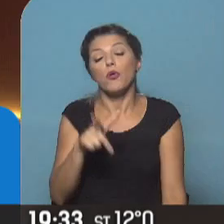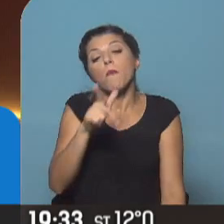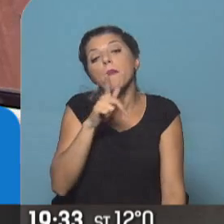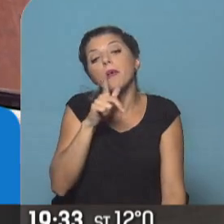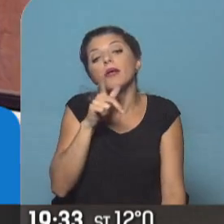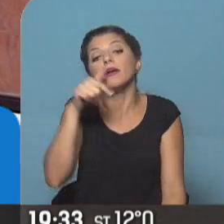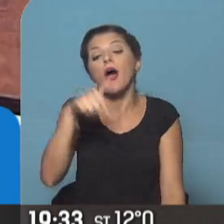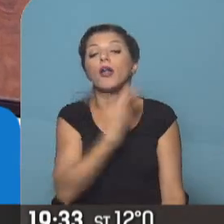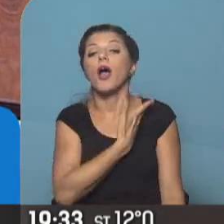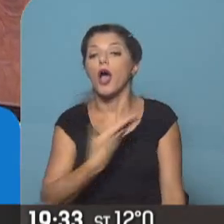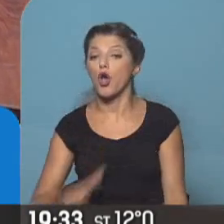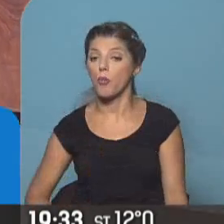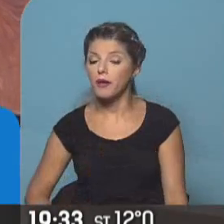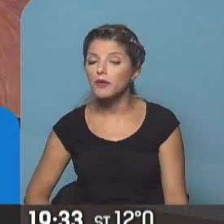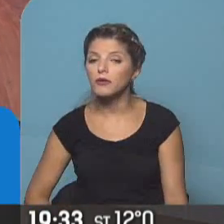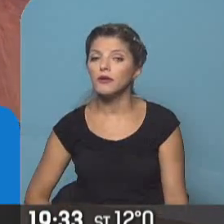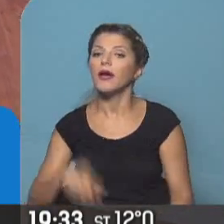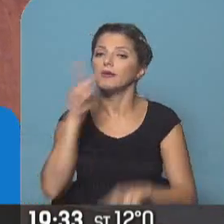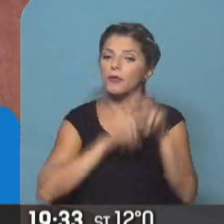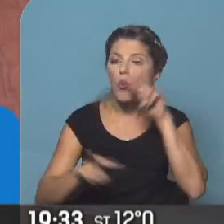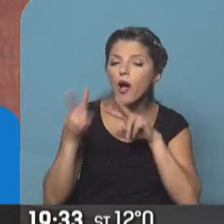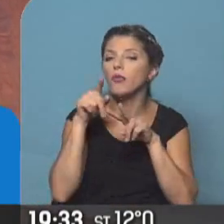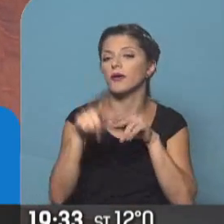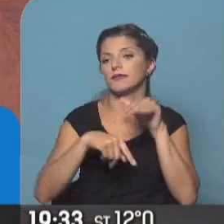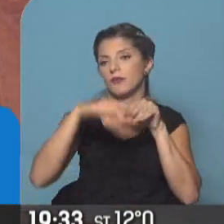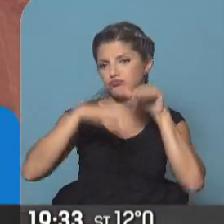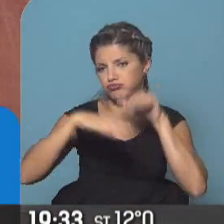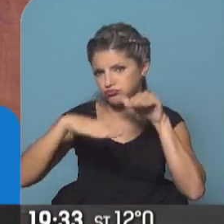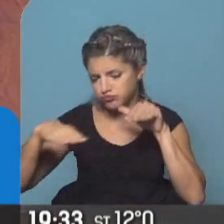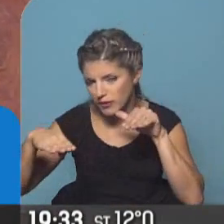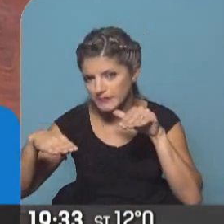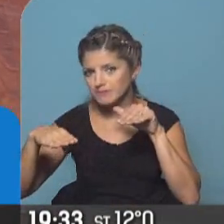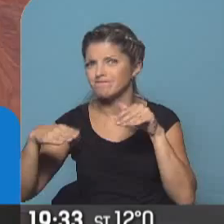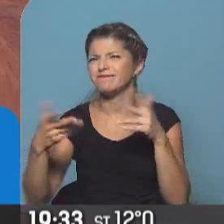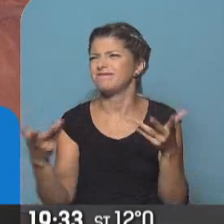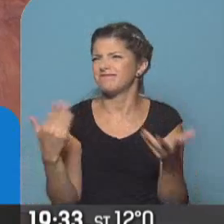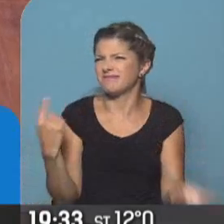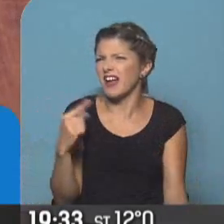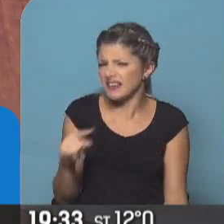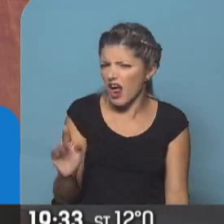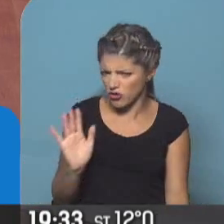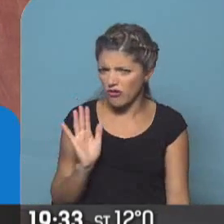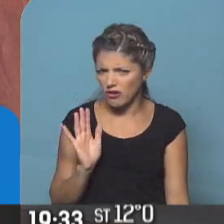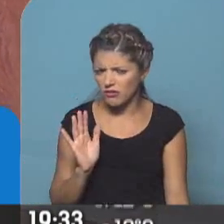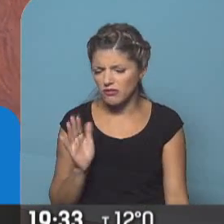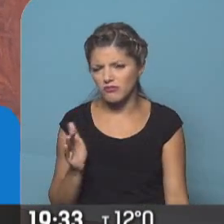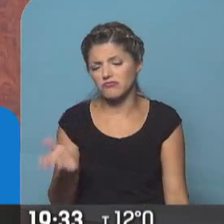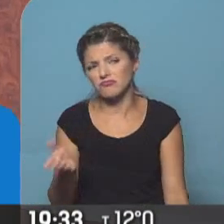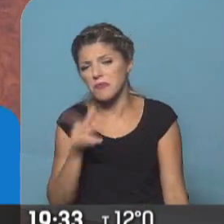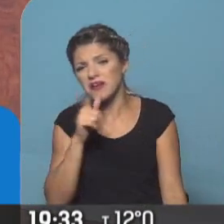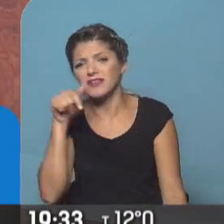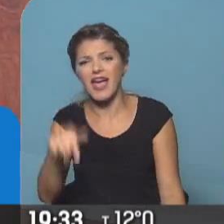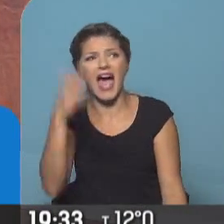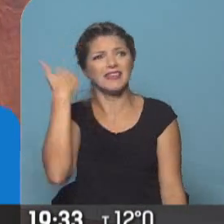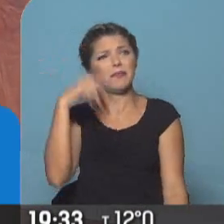vuelta esa base de sustentación política. Un poco raro, ¿no? Digo, quizás era demasiado optimista, como